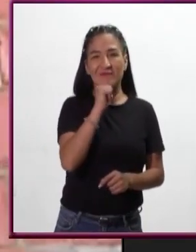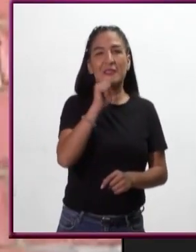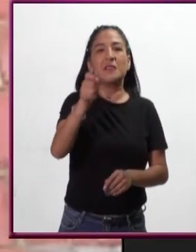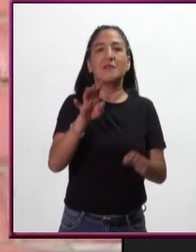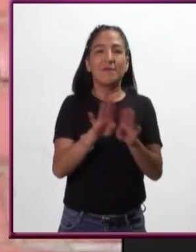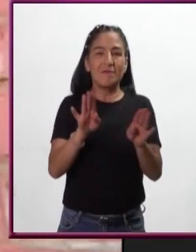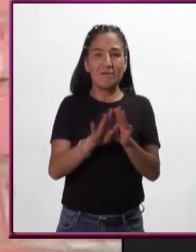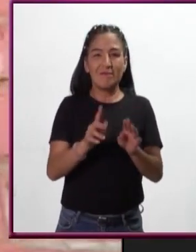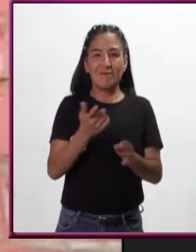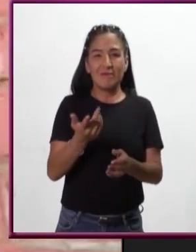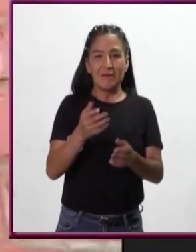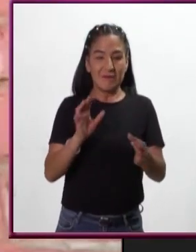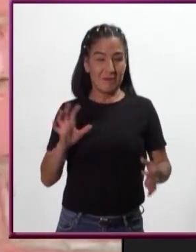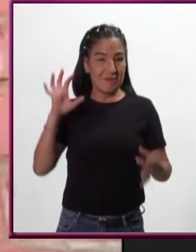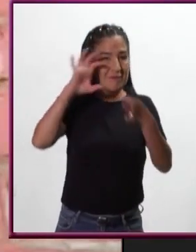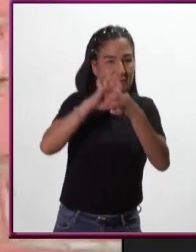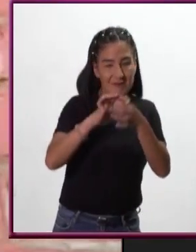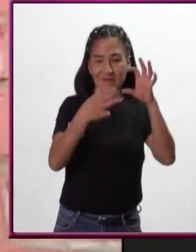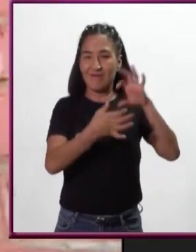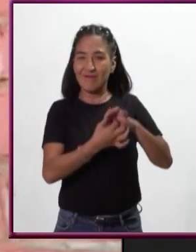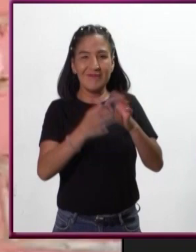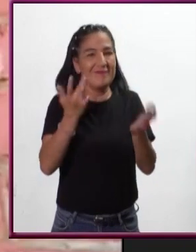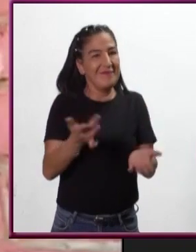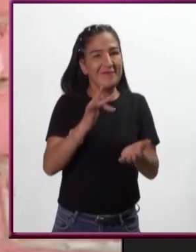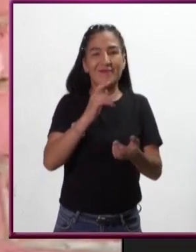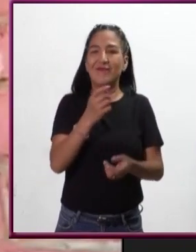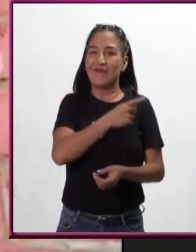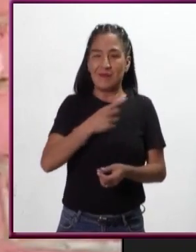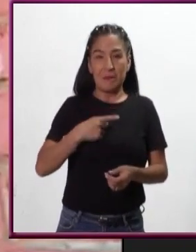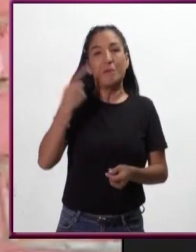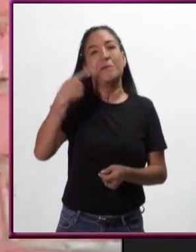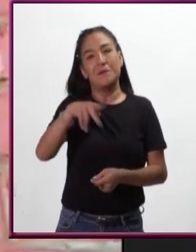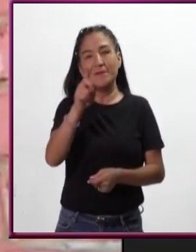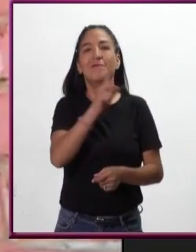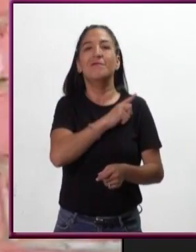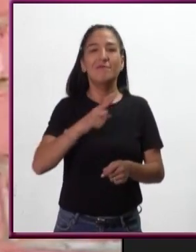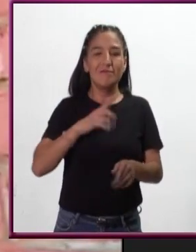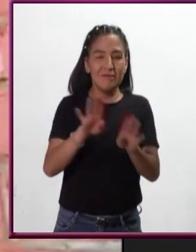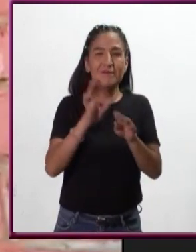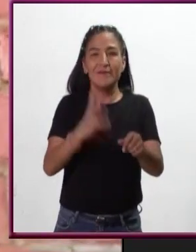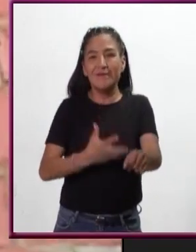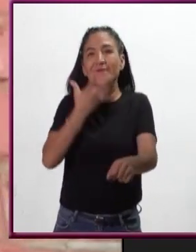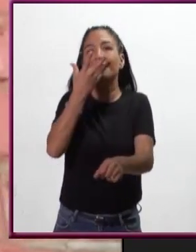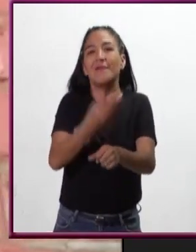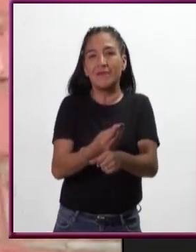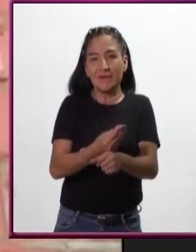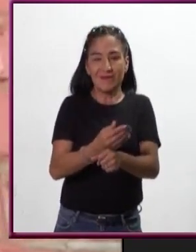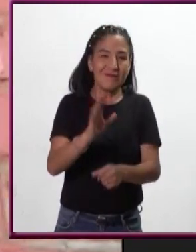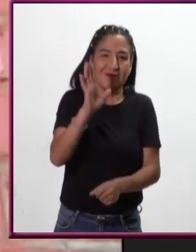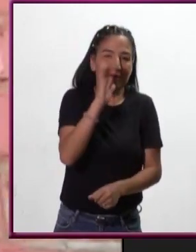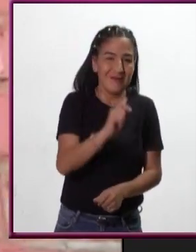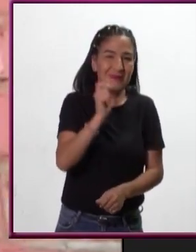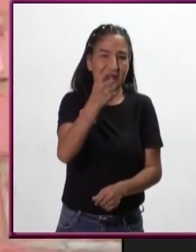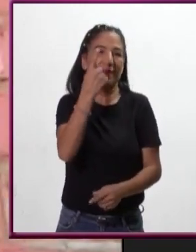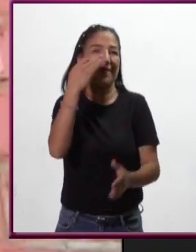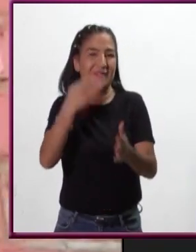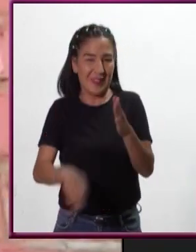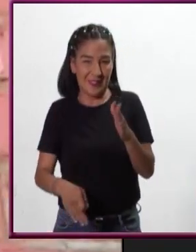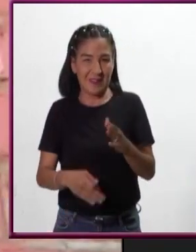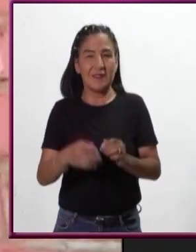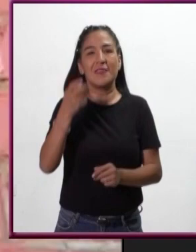todos los sentidos no podrían estar uno sin el otro, pero obviamente nos vamos adaptando, ¿no? A cuando no poseemos